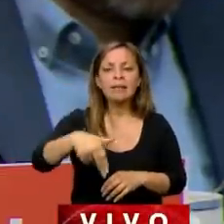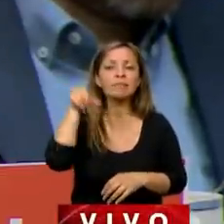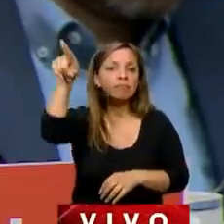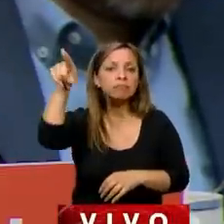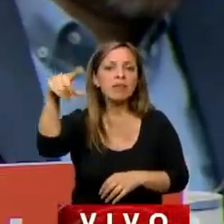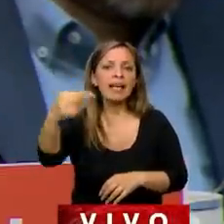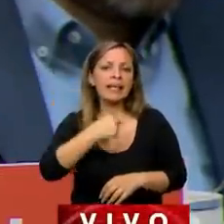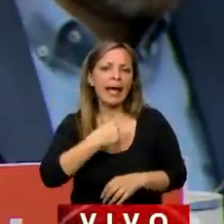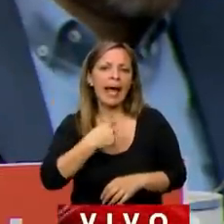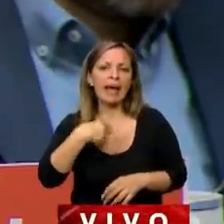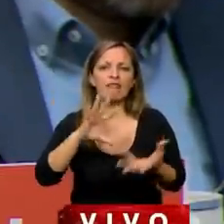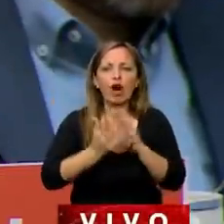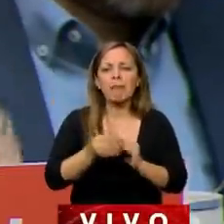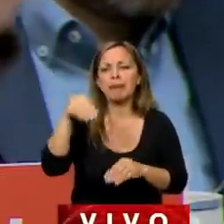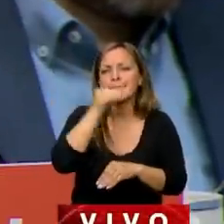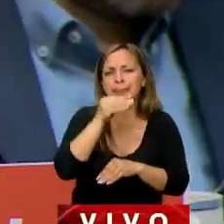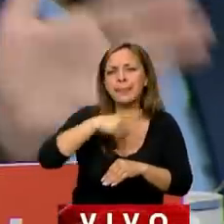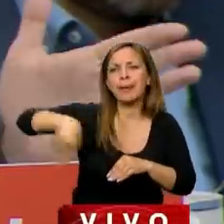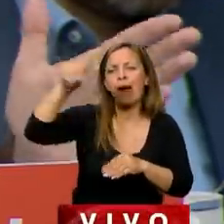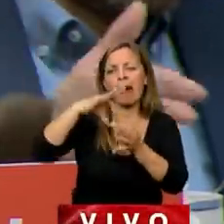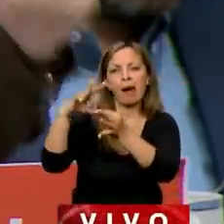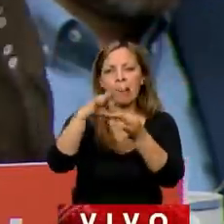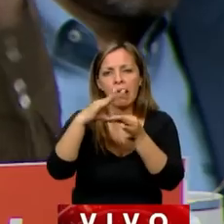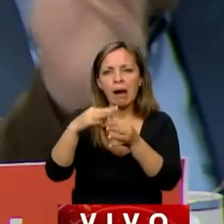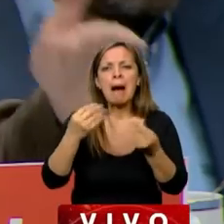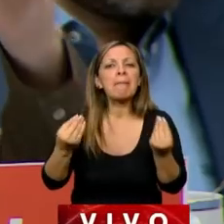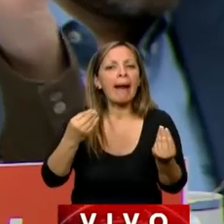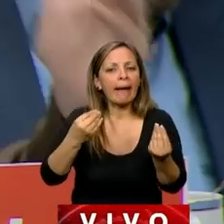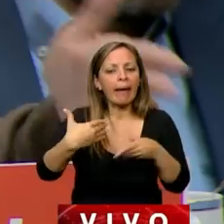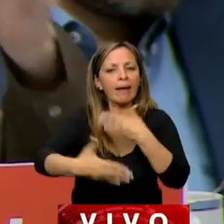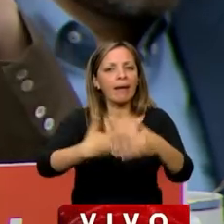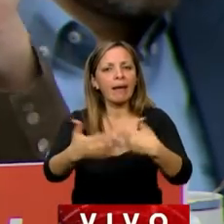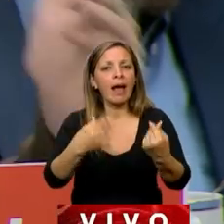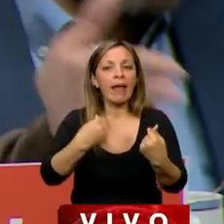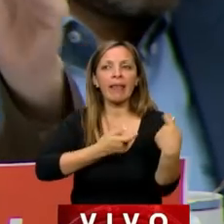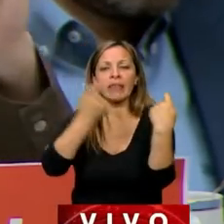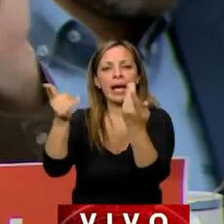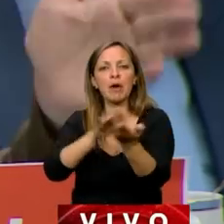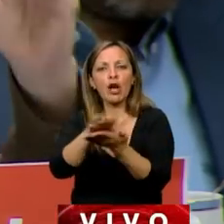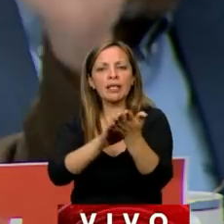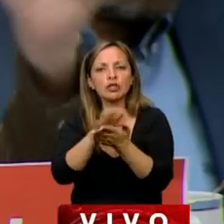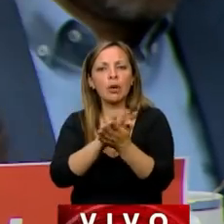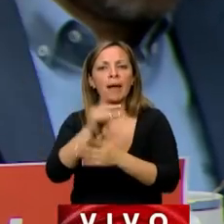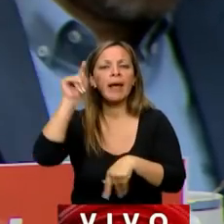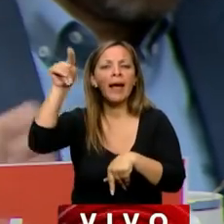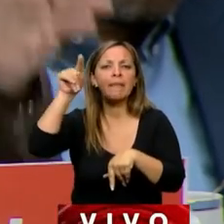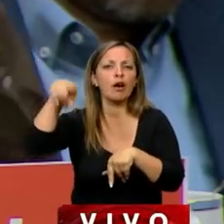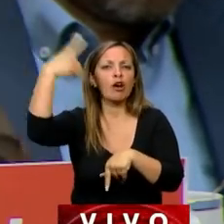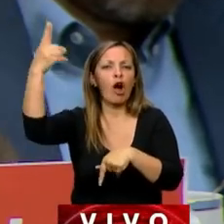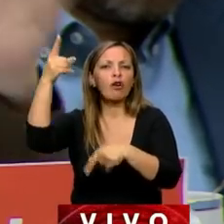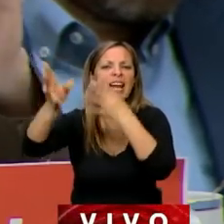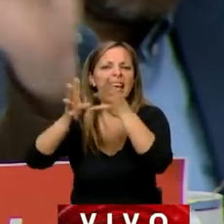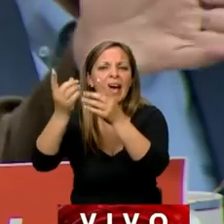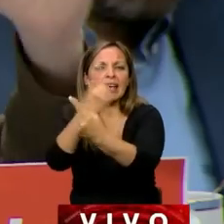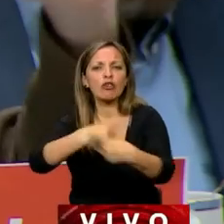quieren simular los operativos conjuntos es para que después le resolvamos los problemas en el patio trasero,